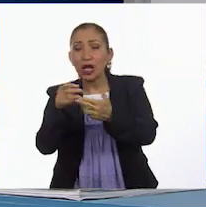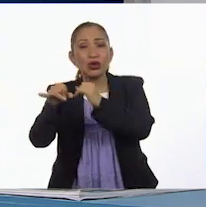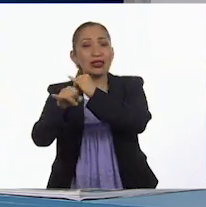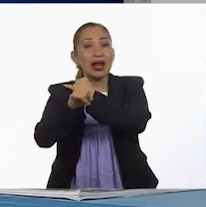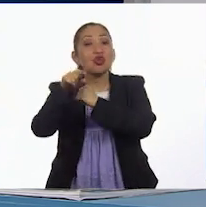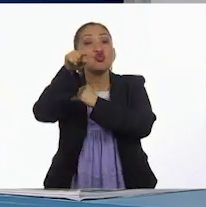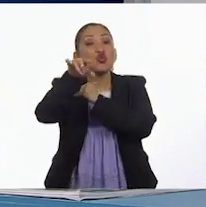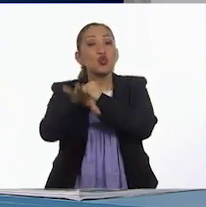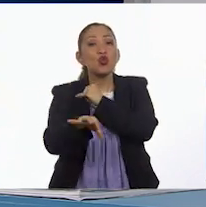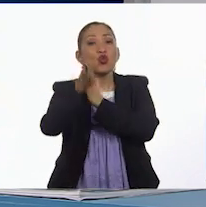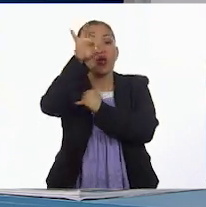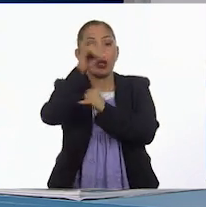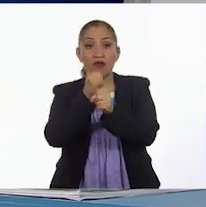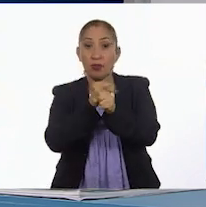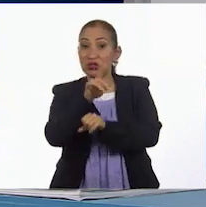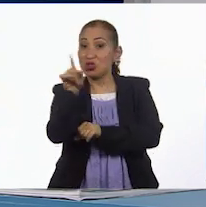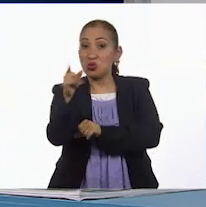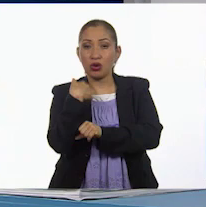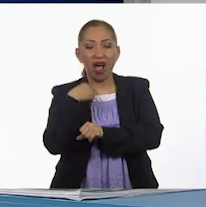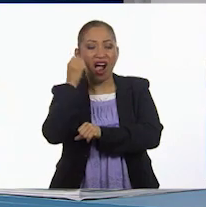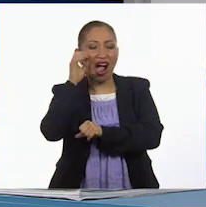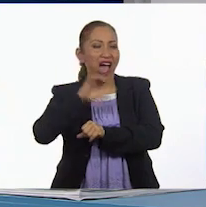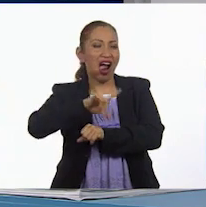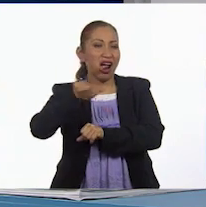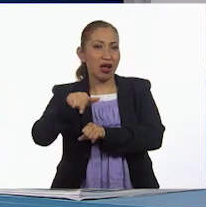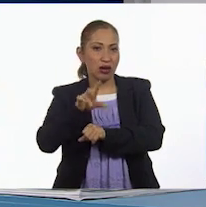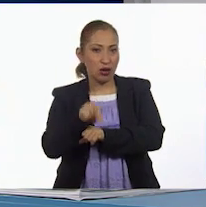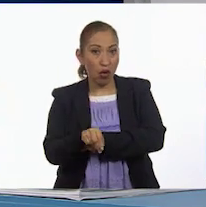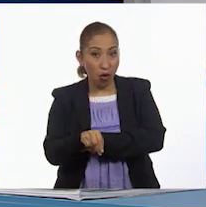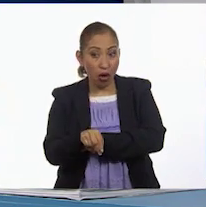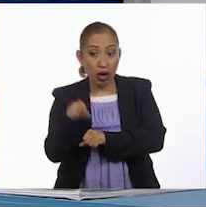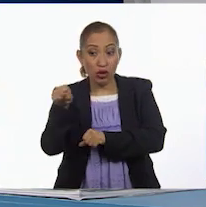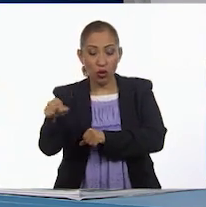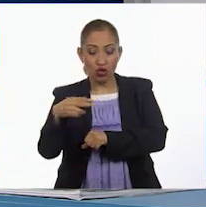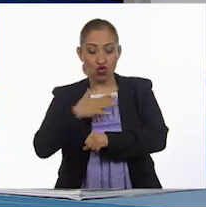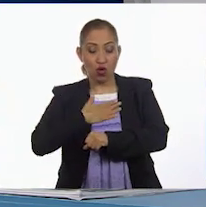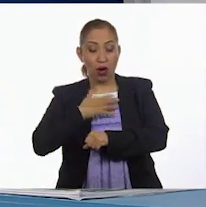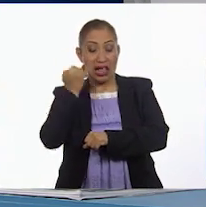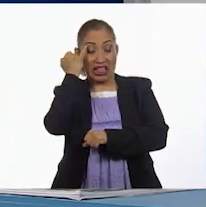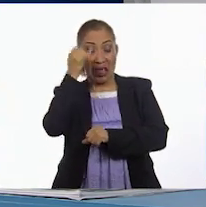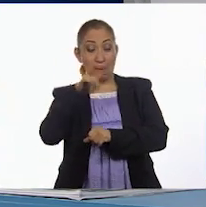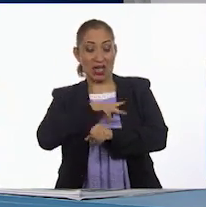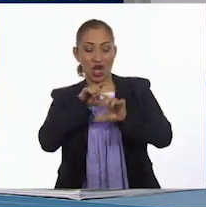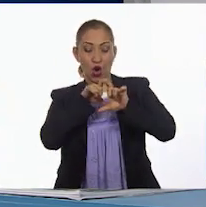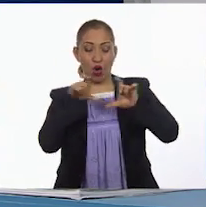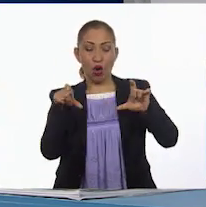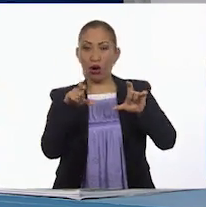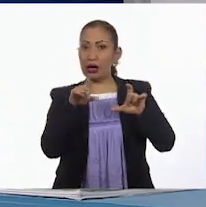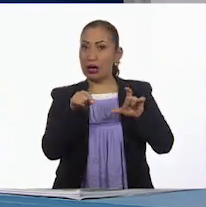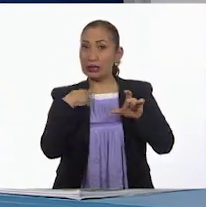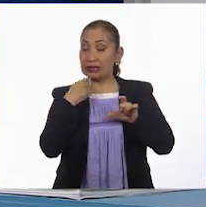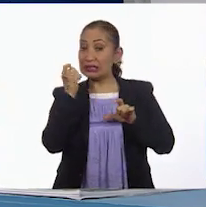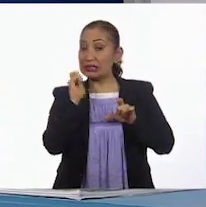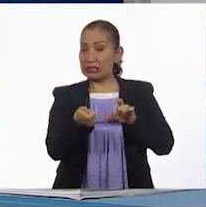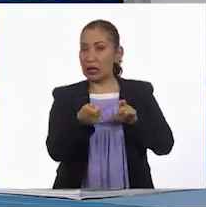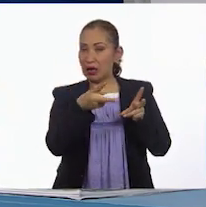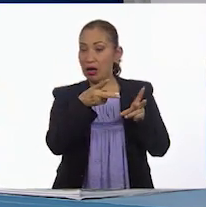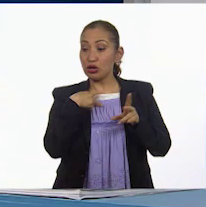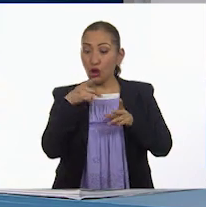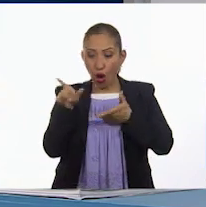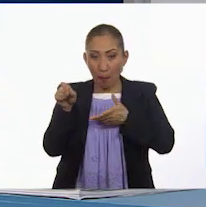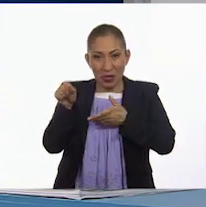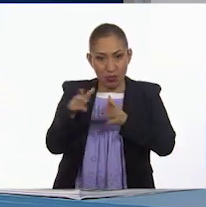consultando. Si tú no anotas esos datos y tú te adjudicas esas ideas como tuyas, María nos decía, copiar